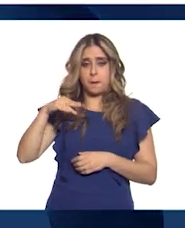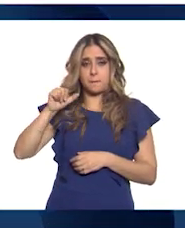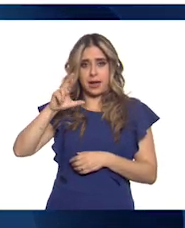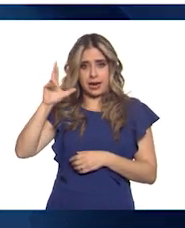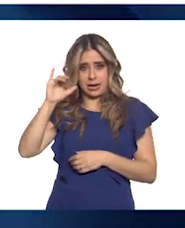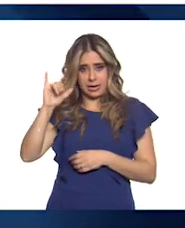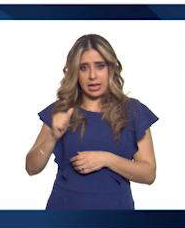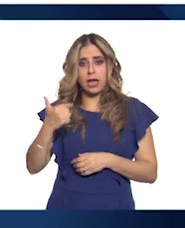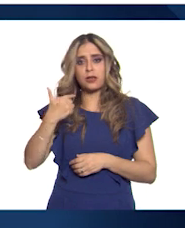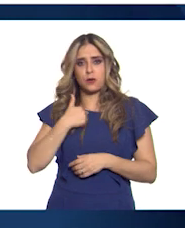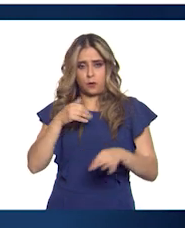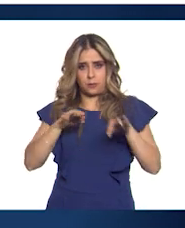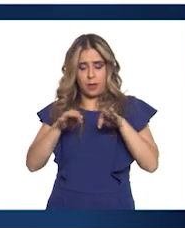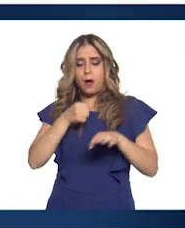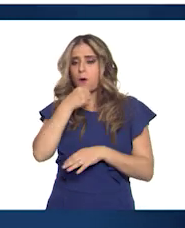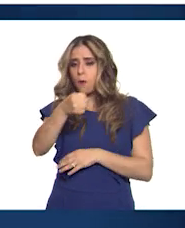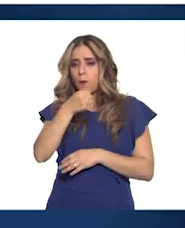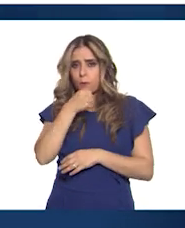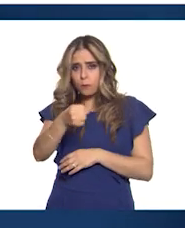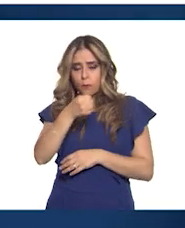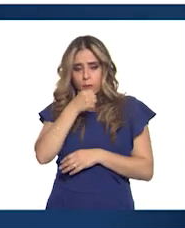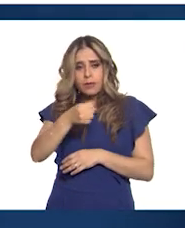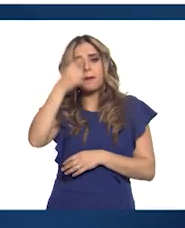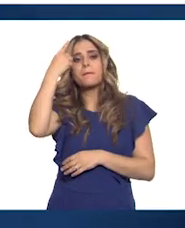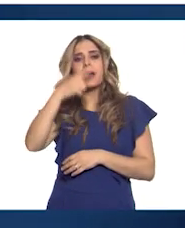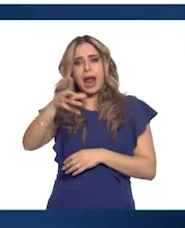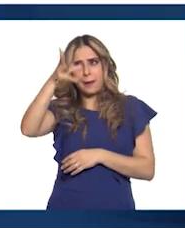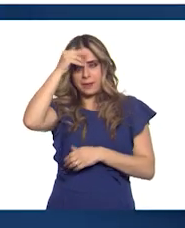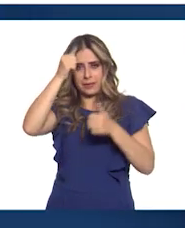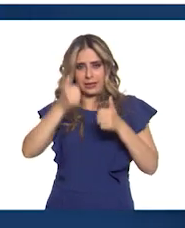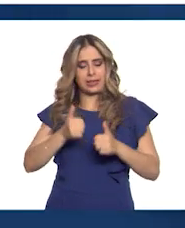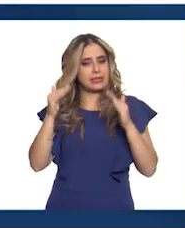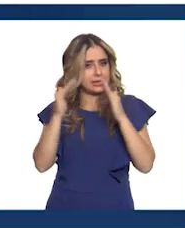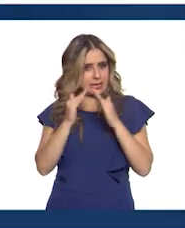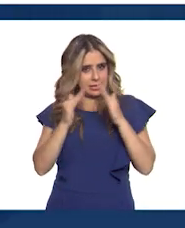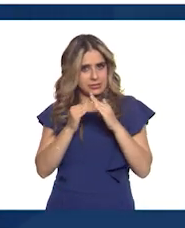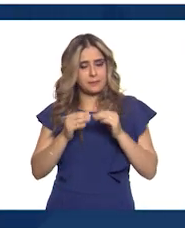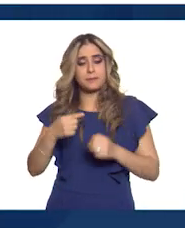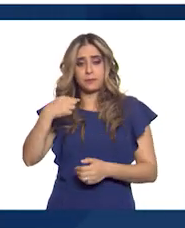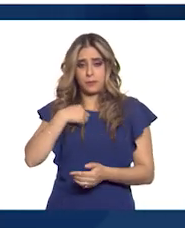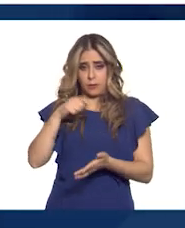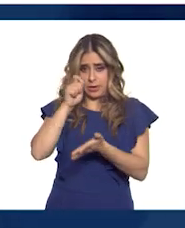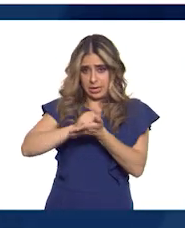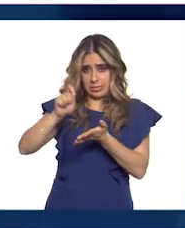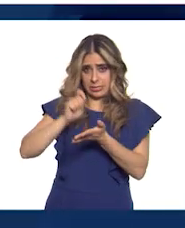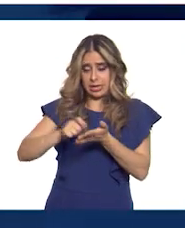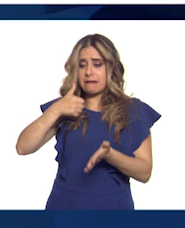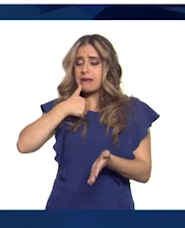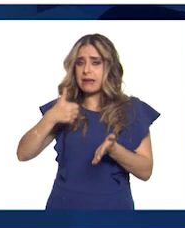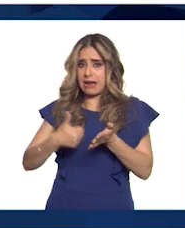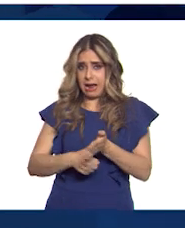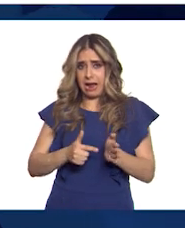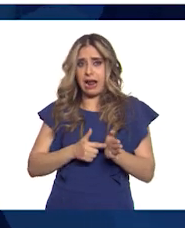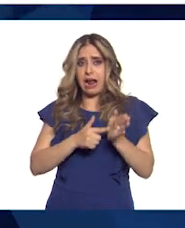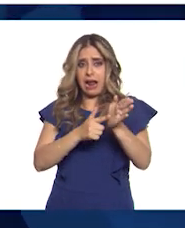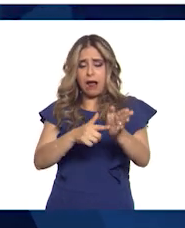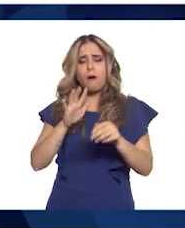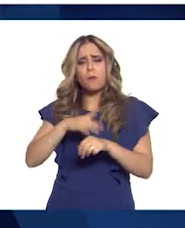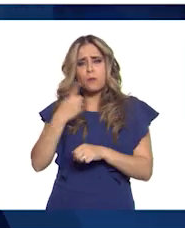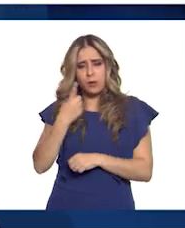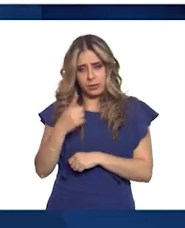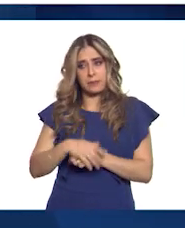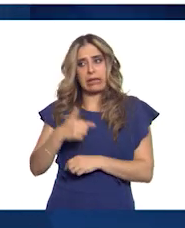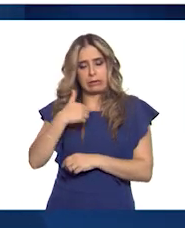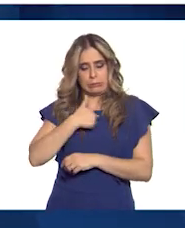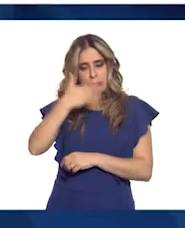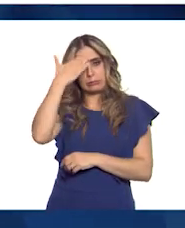Meléndez y trabajo como conductora para la Estrategia Nacional Aprende en Casa. Escribo esta carta porque sé de primera mano el esfuerzo